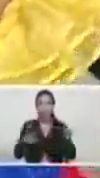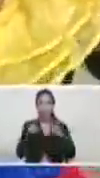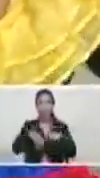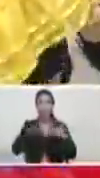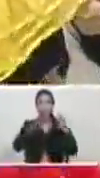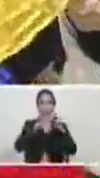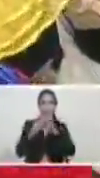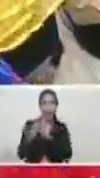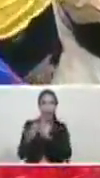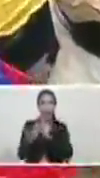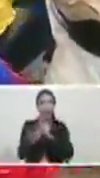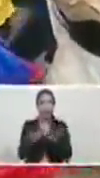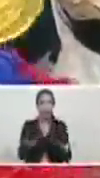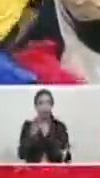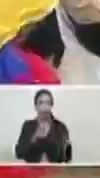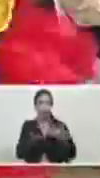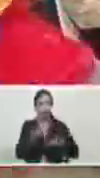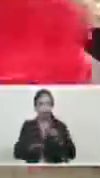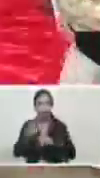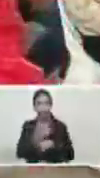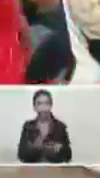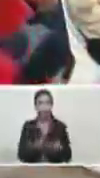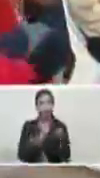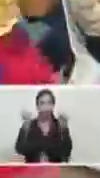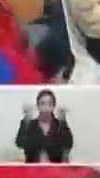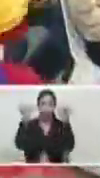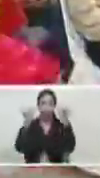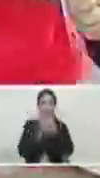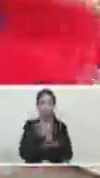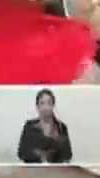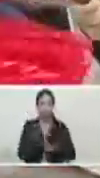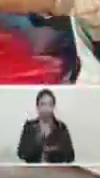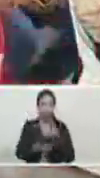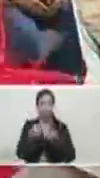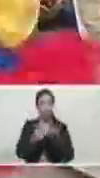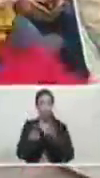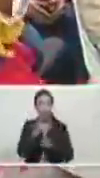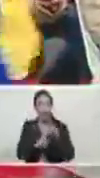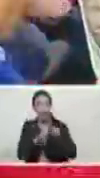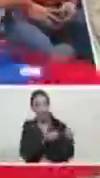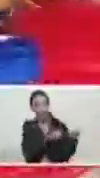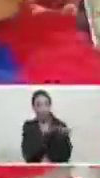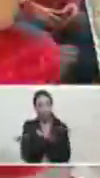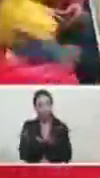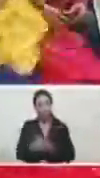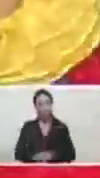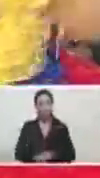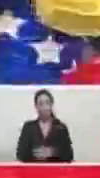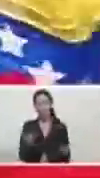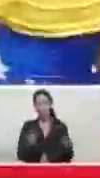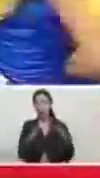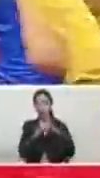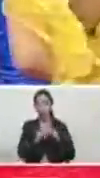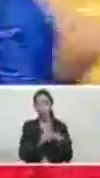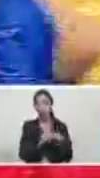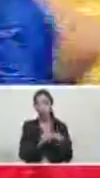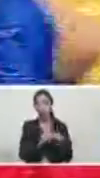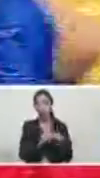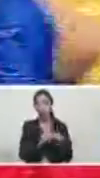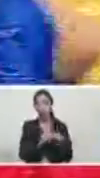ASIC también es otro de los vértices que reúne este motor importante que está dentro de la agenda